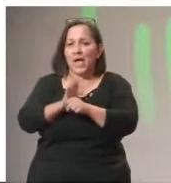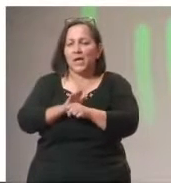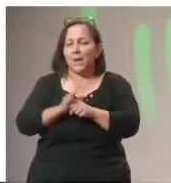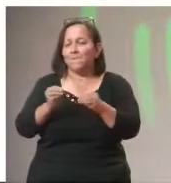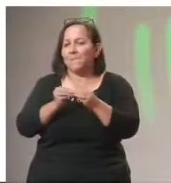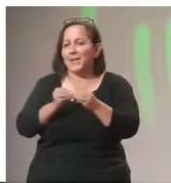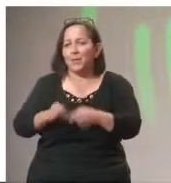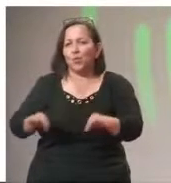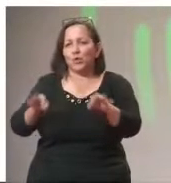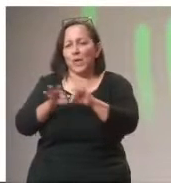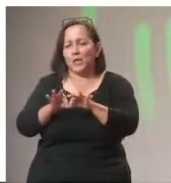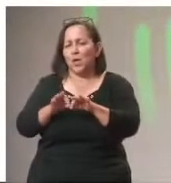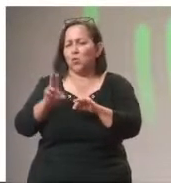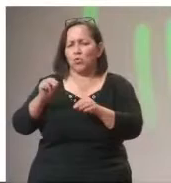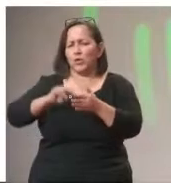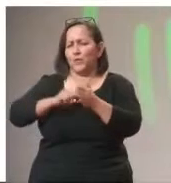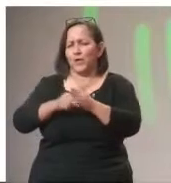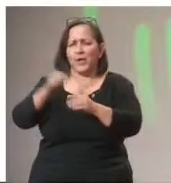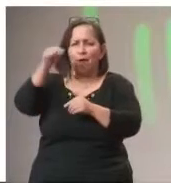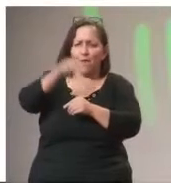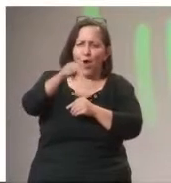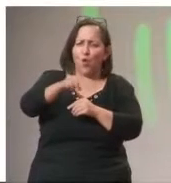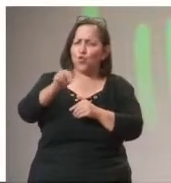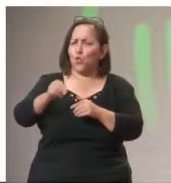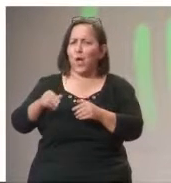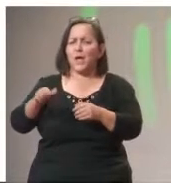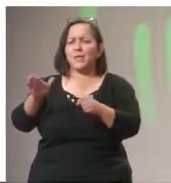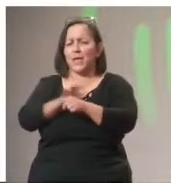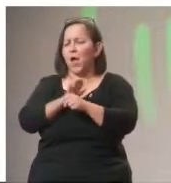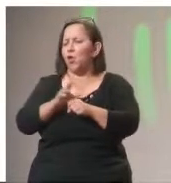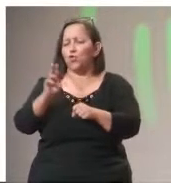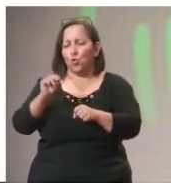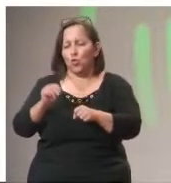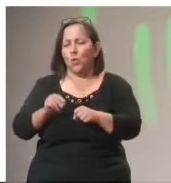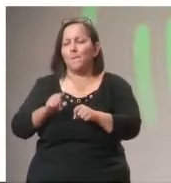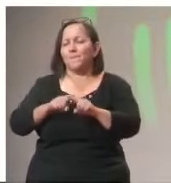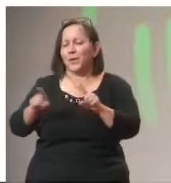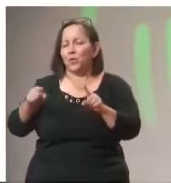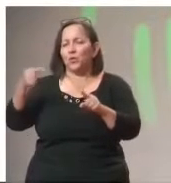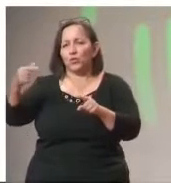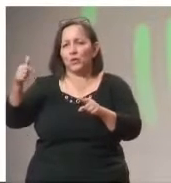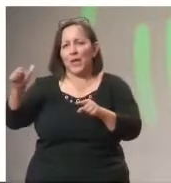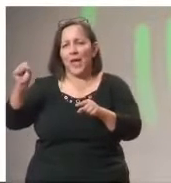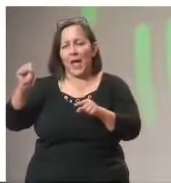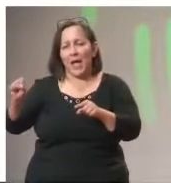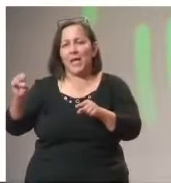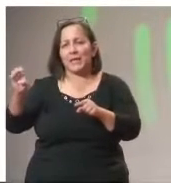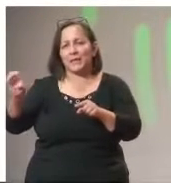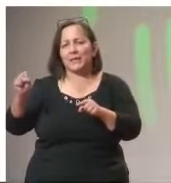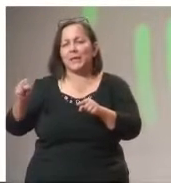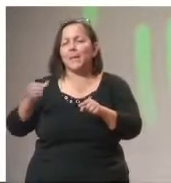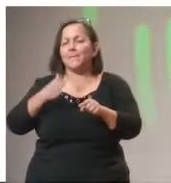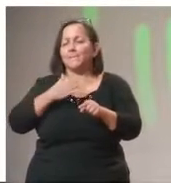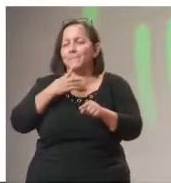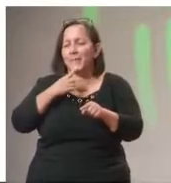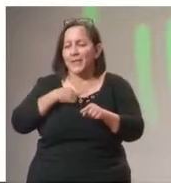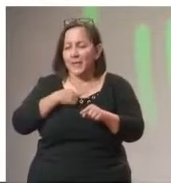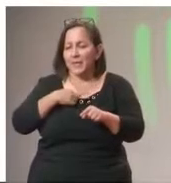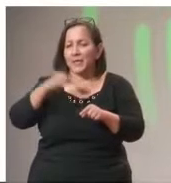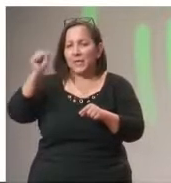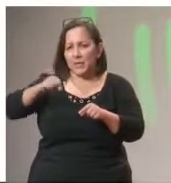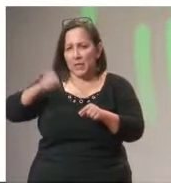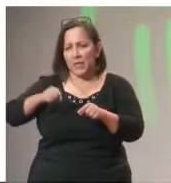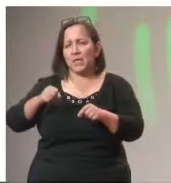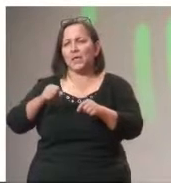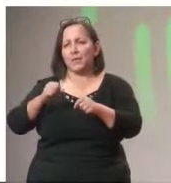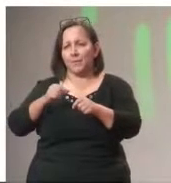que aguas abajo no haya recarga, pero los gases nobles nos están diciendo, mi recarga, mi zona de recarga, de acuerdo a mi concentración, viene de